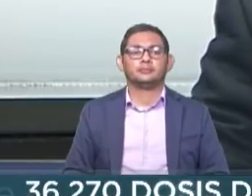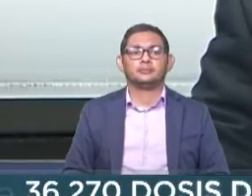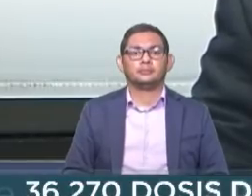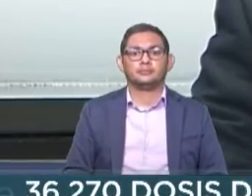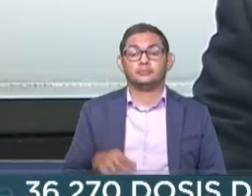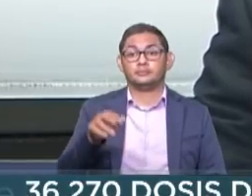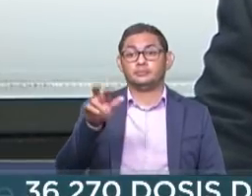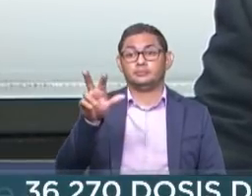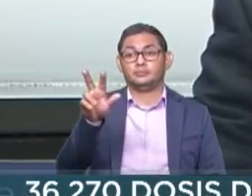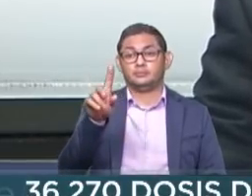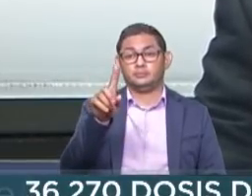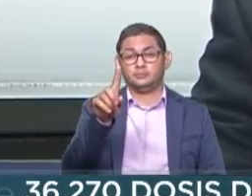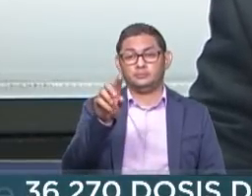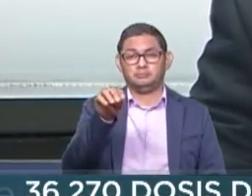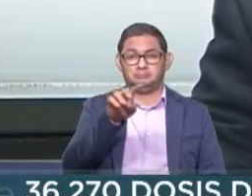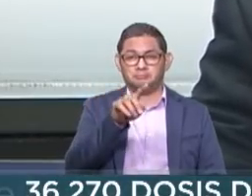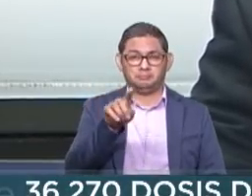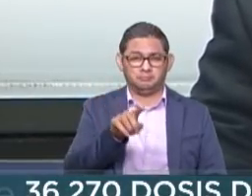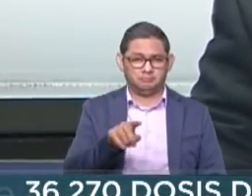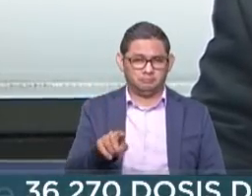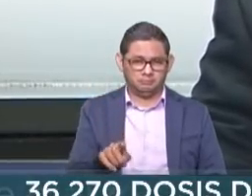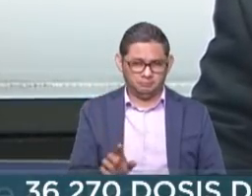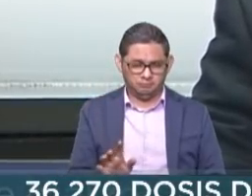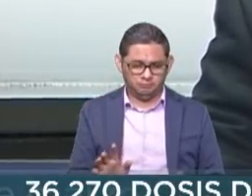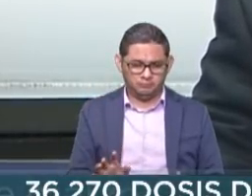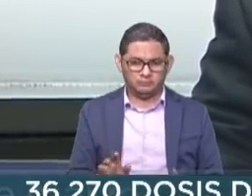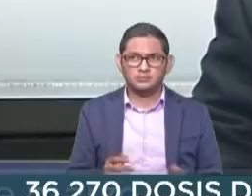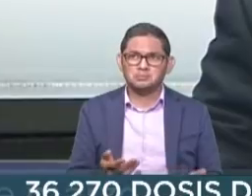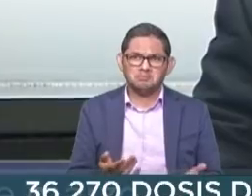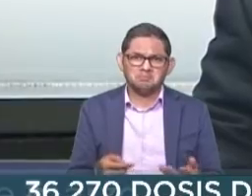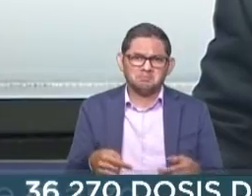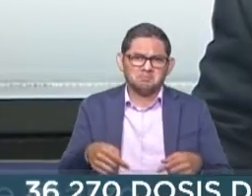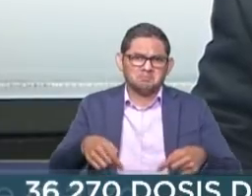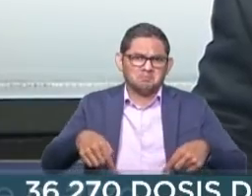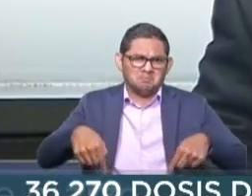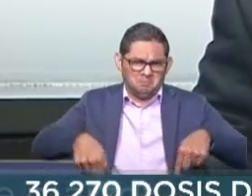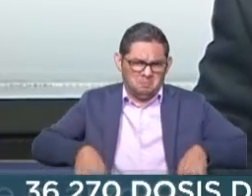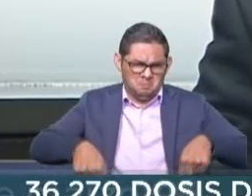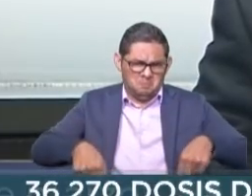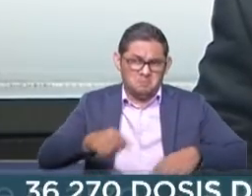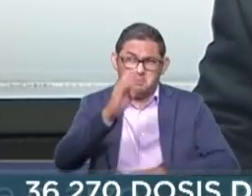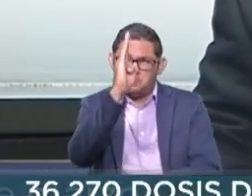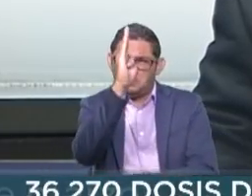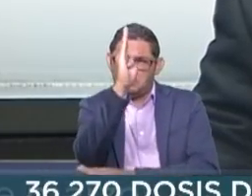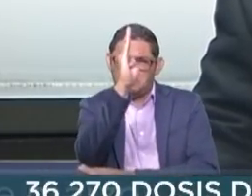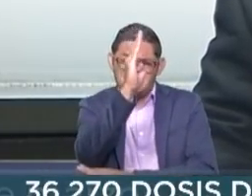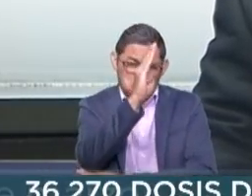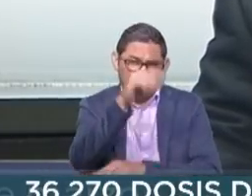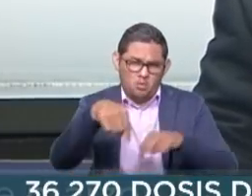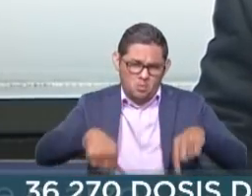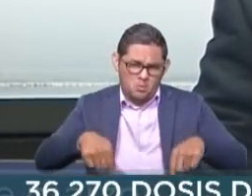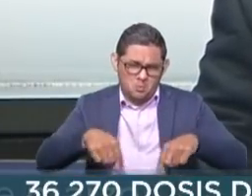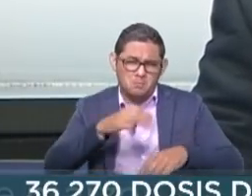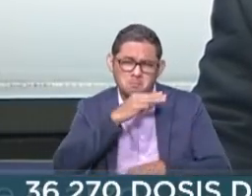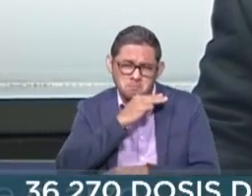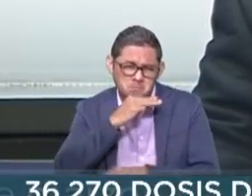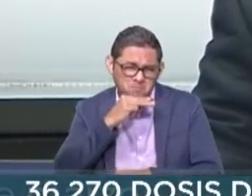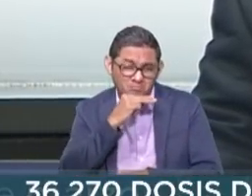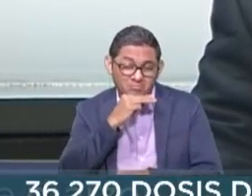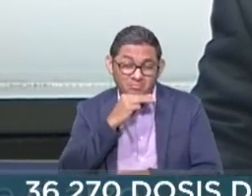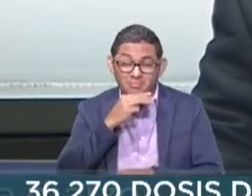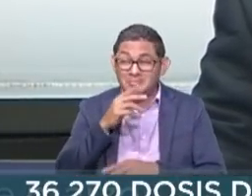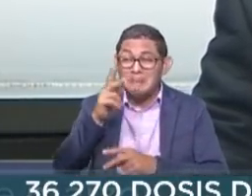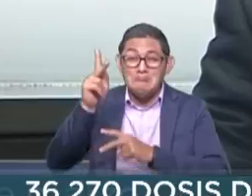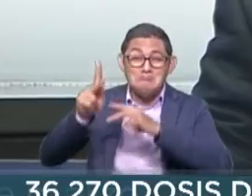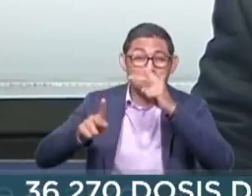marzo, toda persona que ingrese a Panamá desde cualquier país de Sudamérica, ya sea por vía